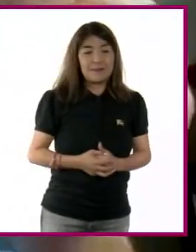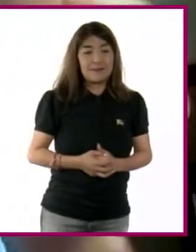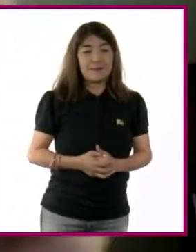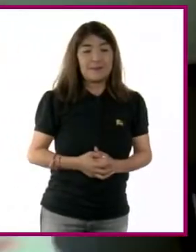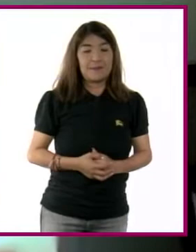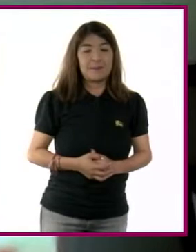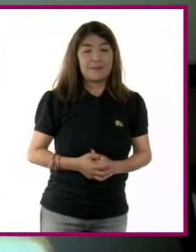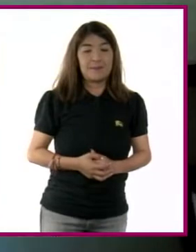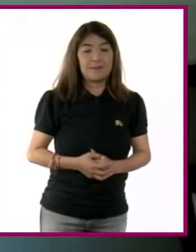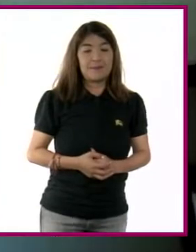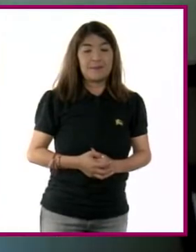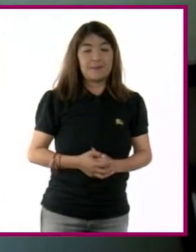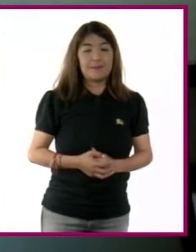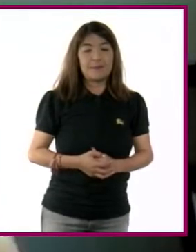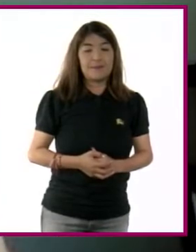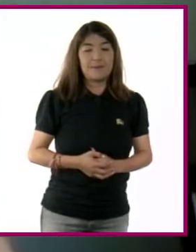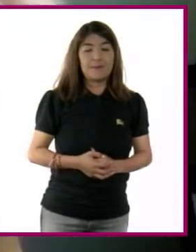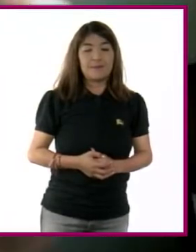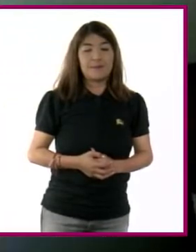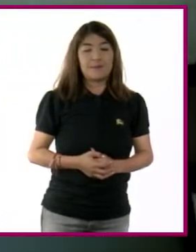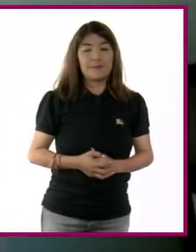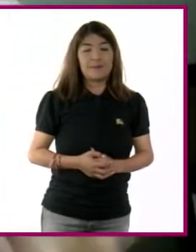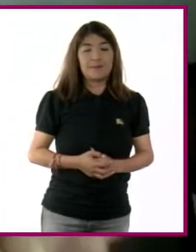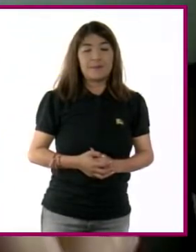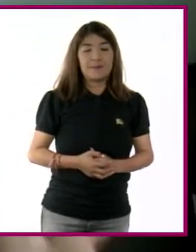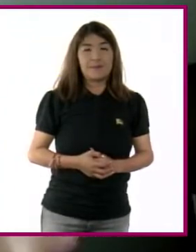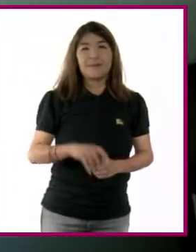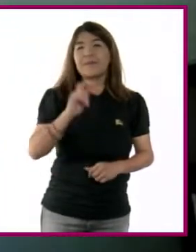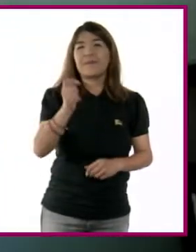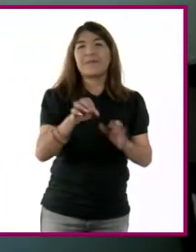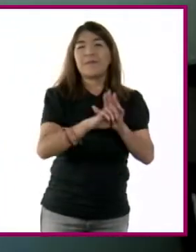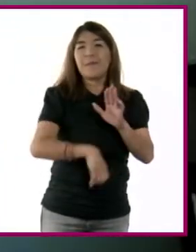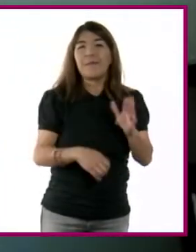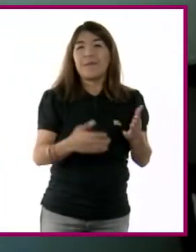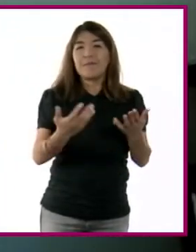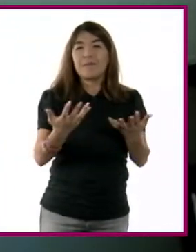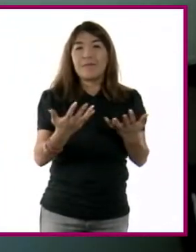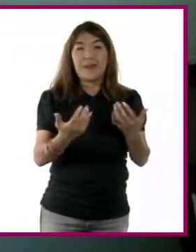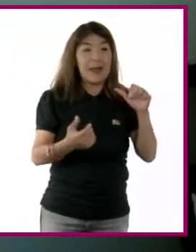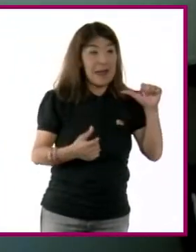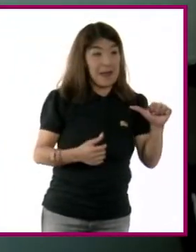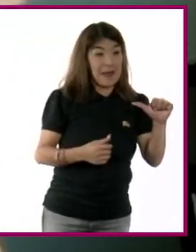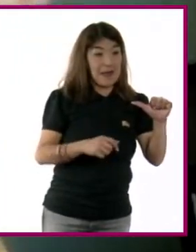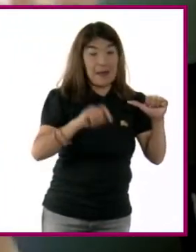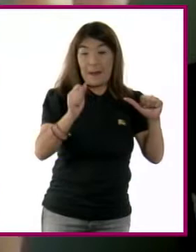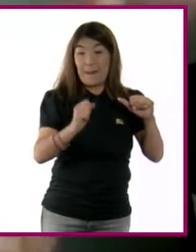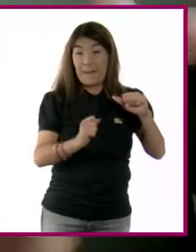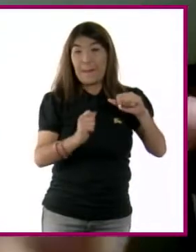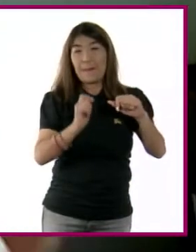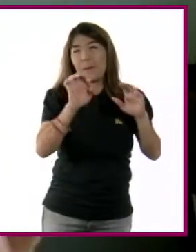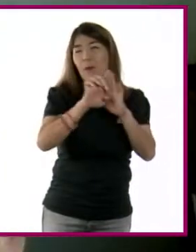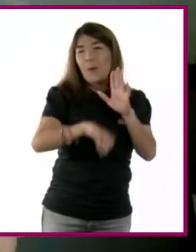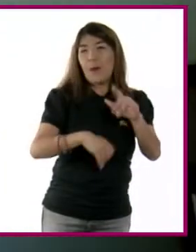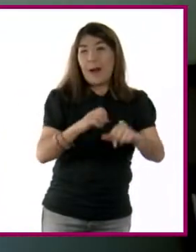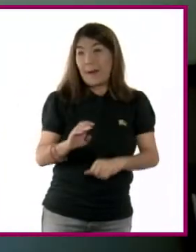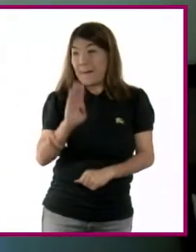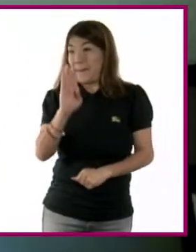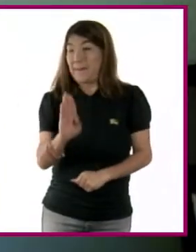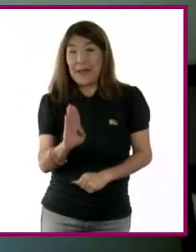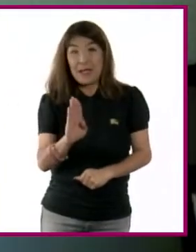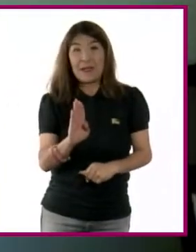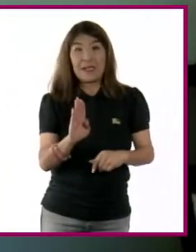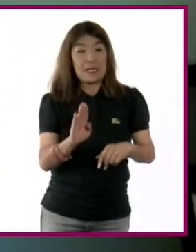si A, entonces B, ¿no? Y entonces hay cierta lógica y que se puede representar